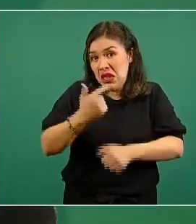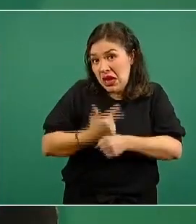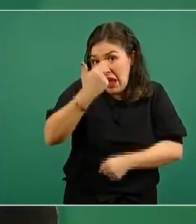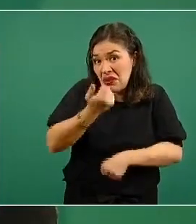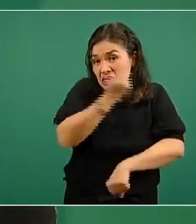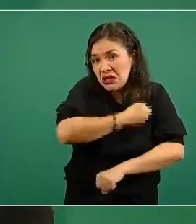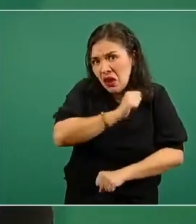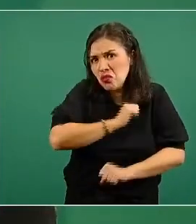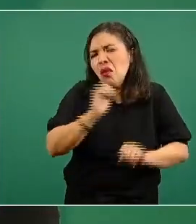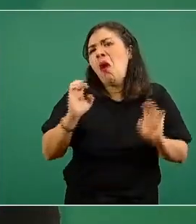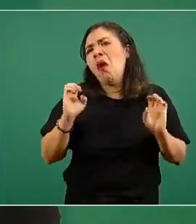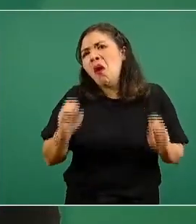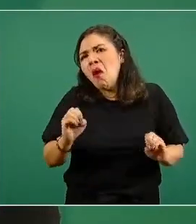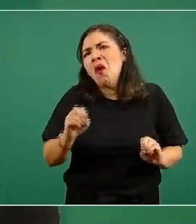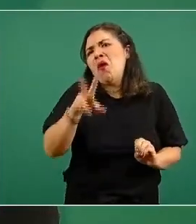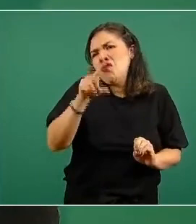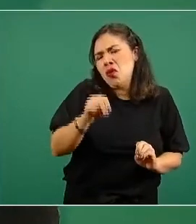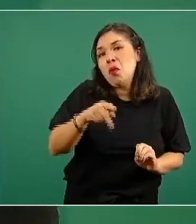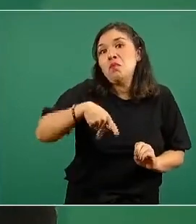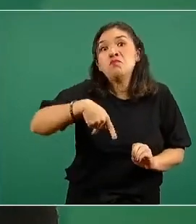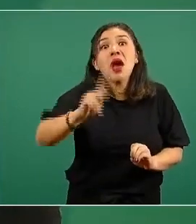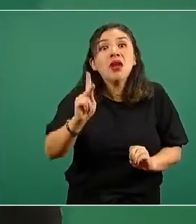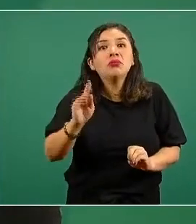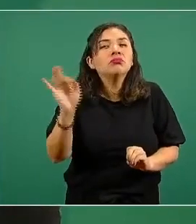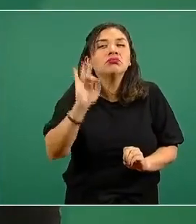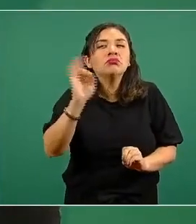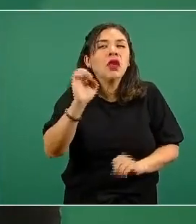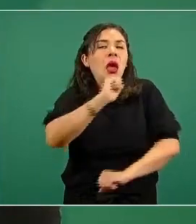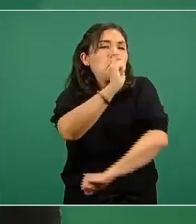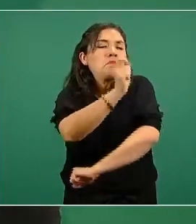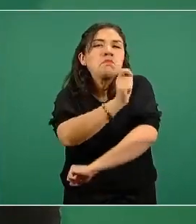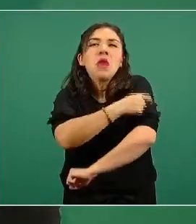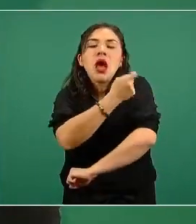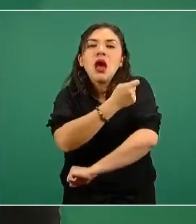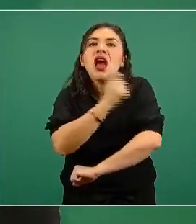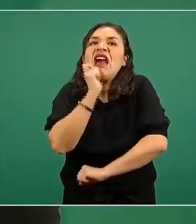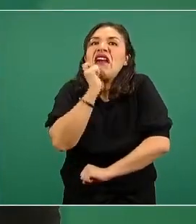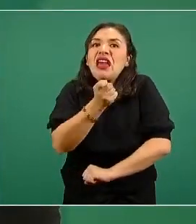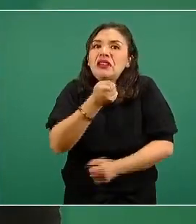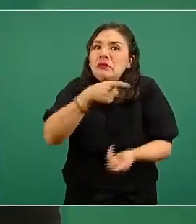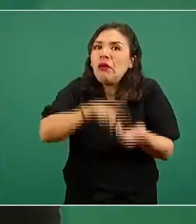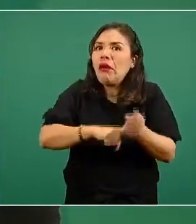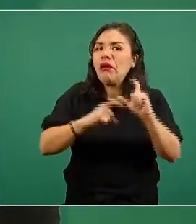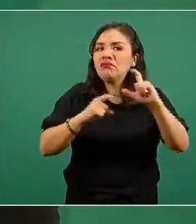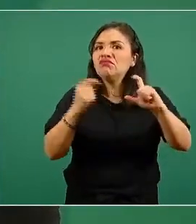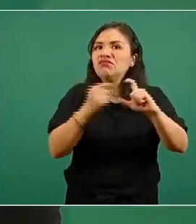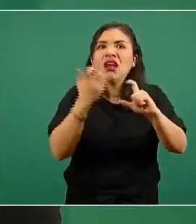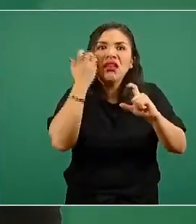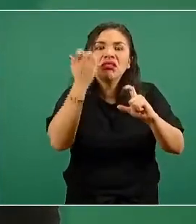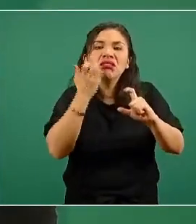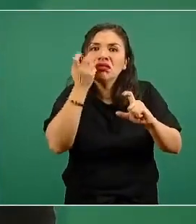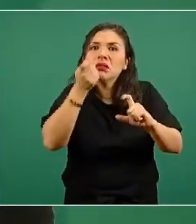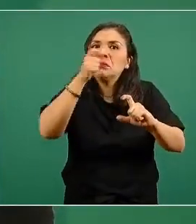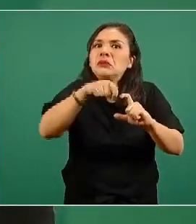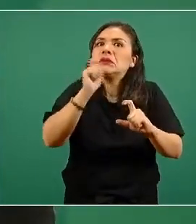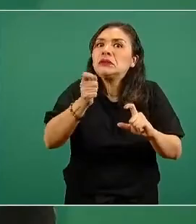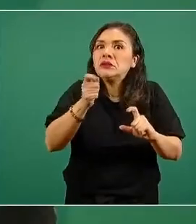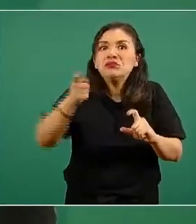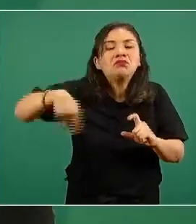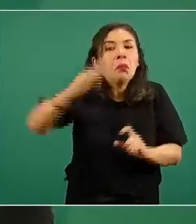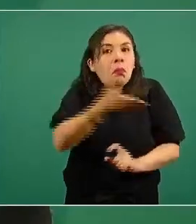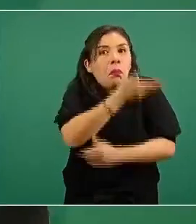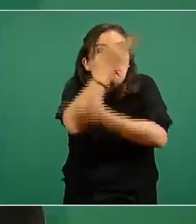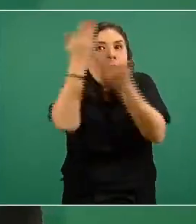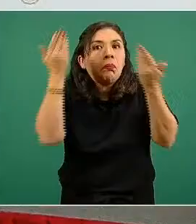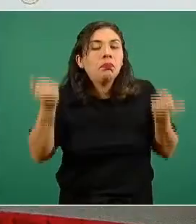en nada, pero si mal le va, pues estarían inyectándole algún producto que ni siquiera ellos van a